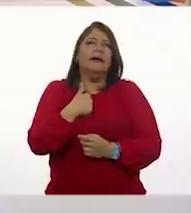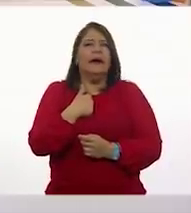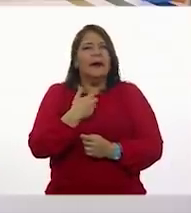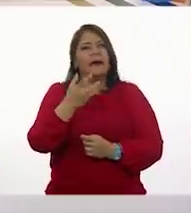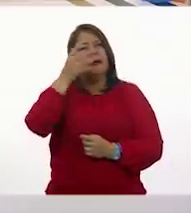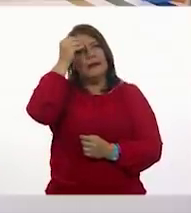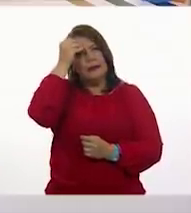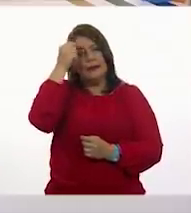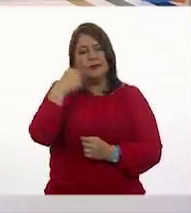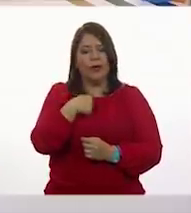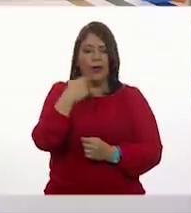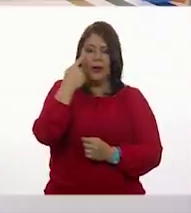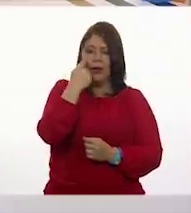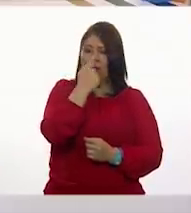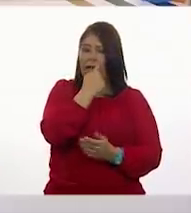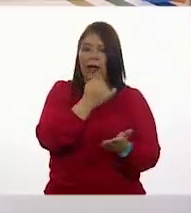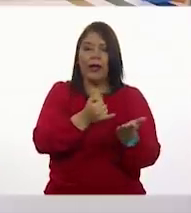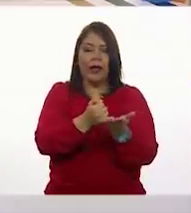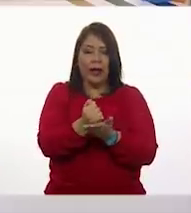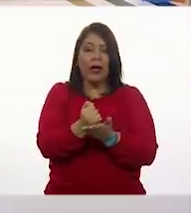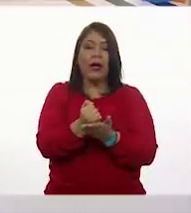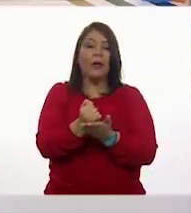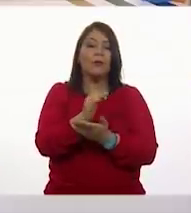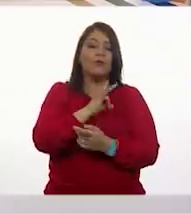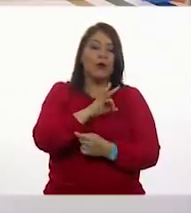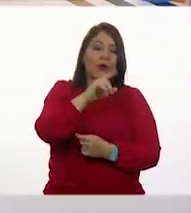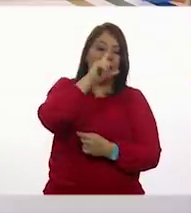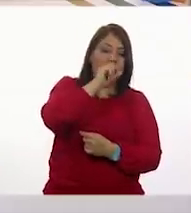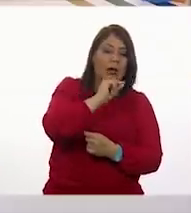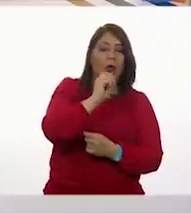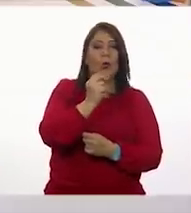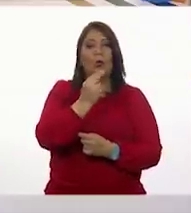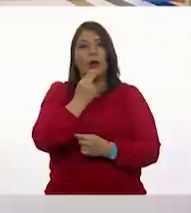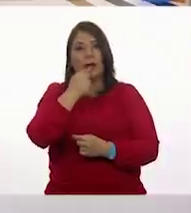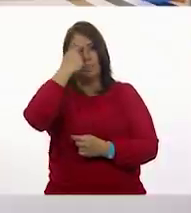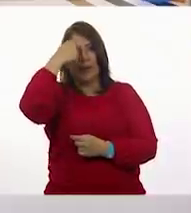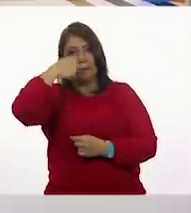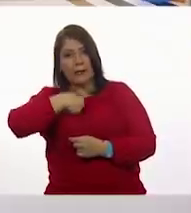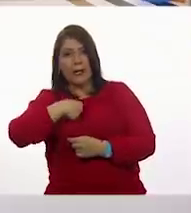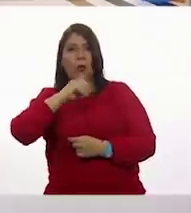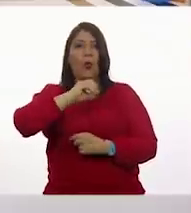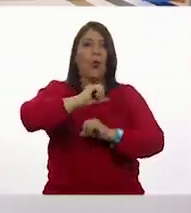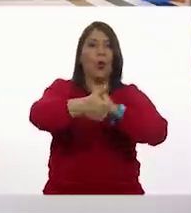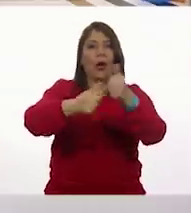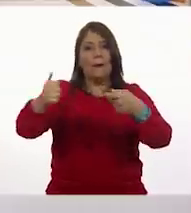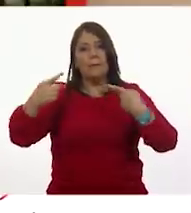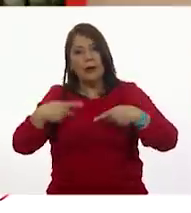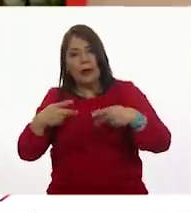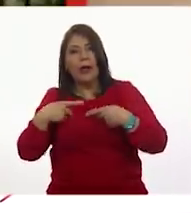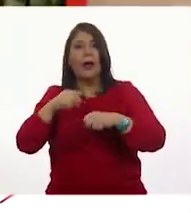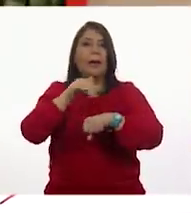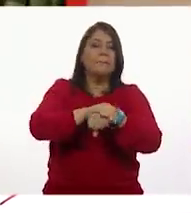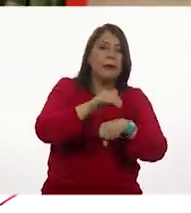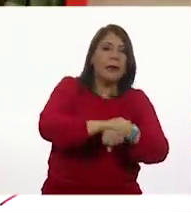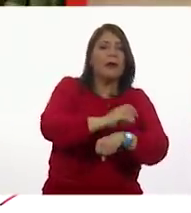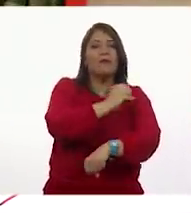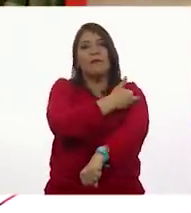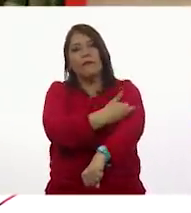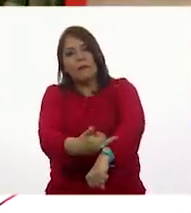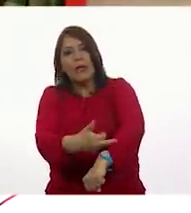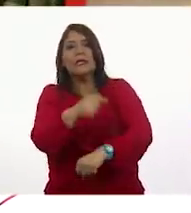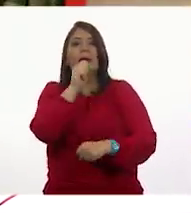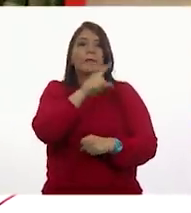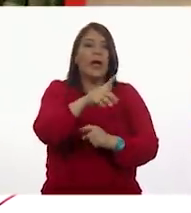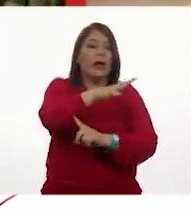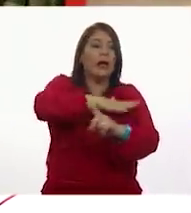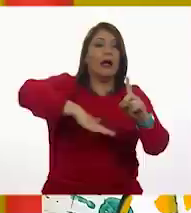yo tome pues van a tener un impacto en mí, en otras personas, como mis amigas y amigos, y mis familiares, y también